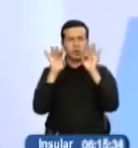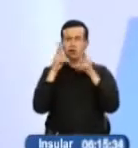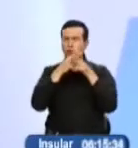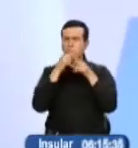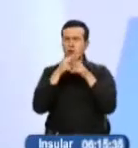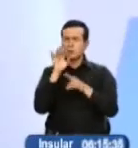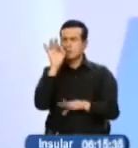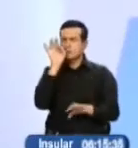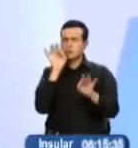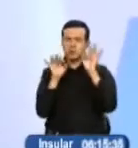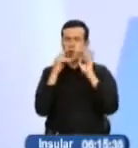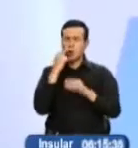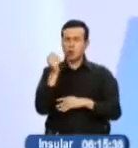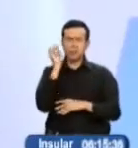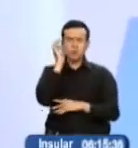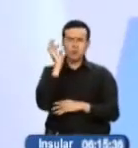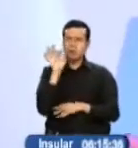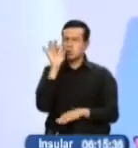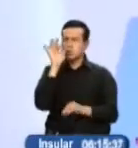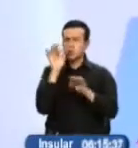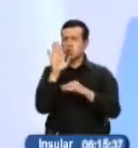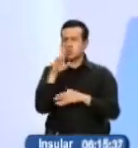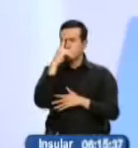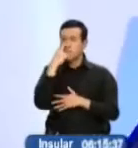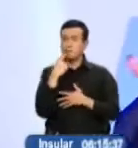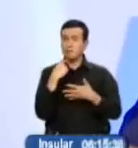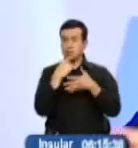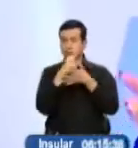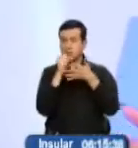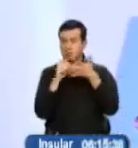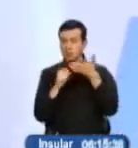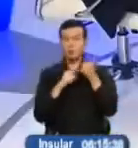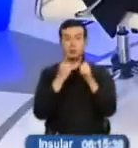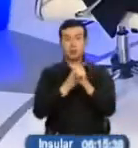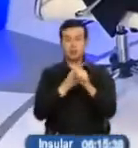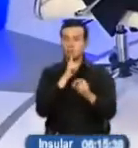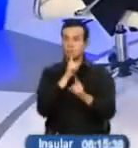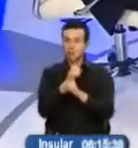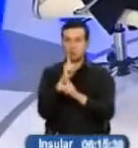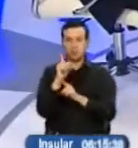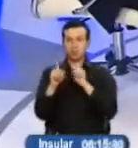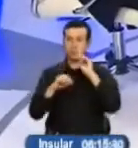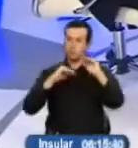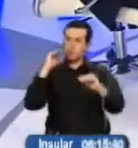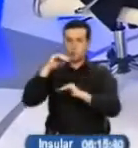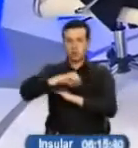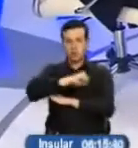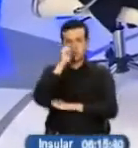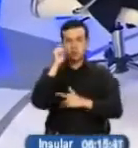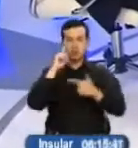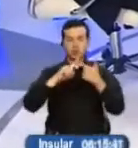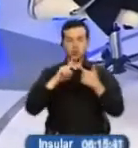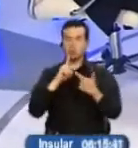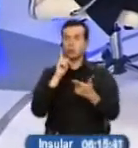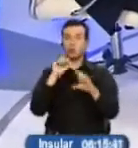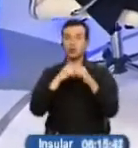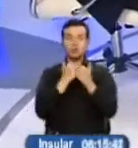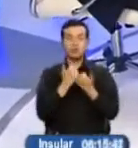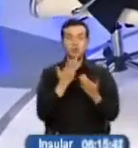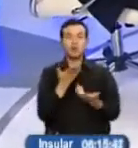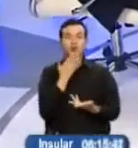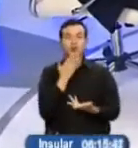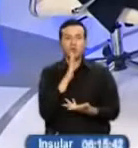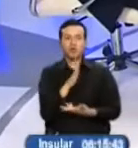nombres, los mejores hombres y mujeres que cumplan varias condiciones. Primero, que tengan la posibilidad de llegar y ganar. Segundo, que cuando lleguen a la Asamblea tengan